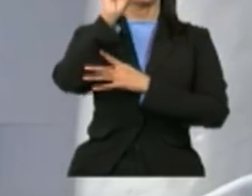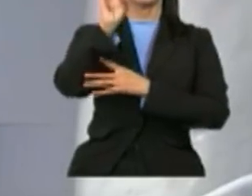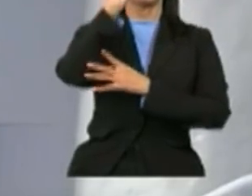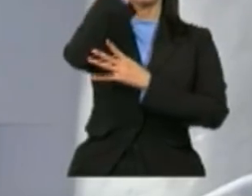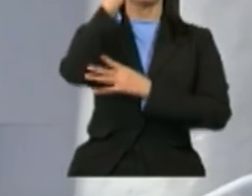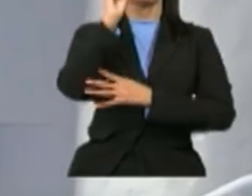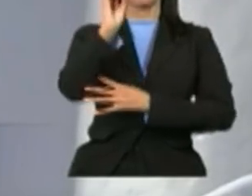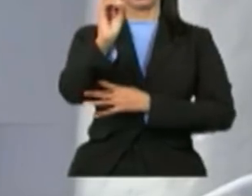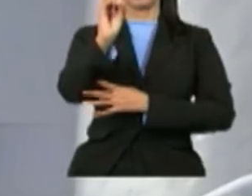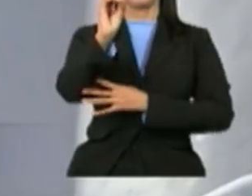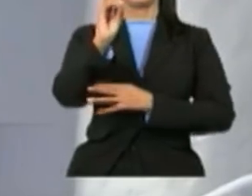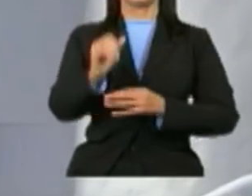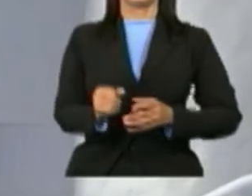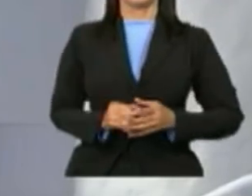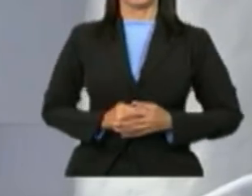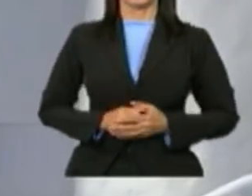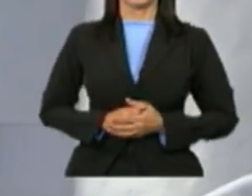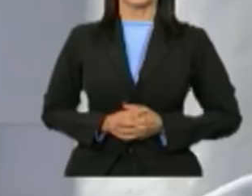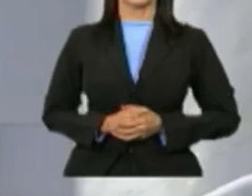4.7%.